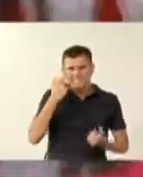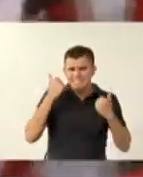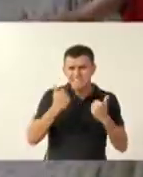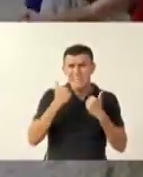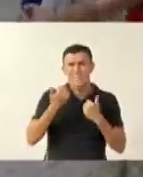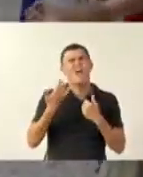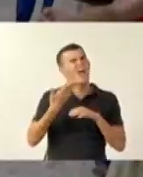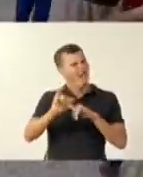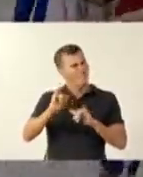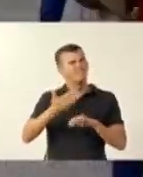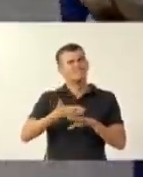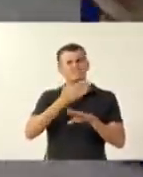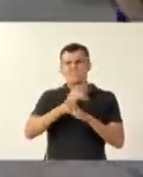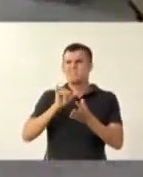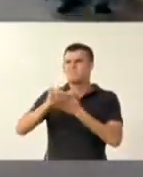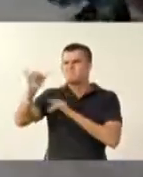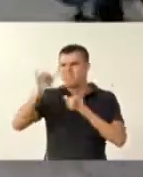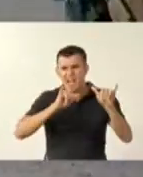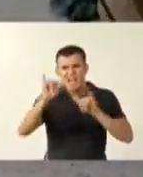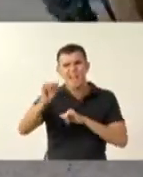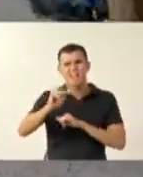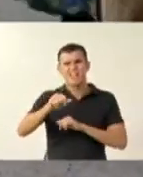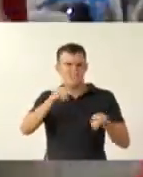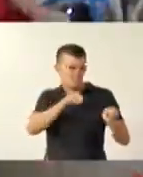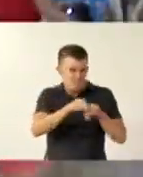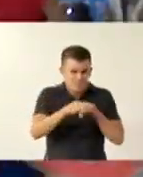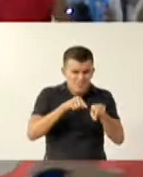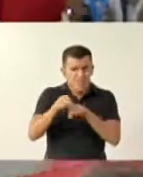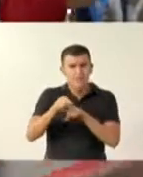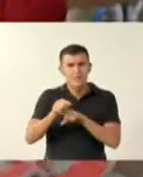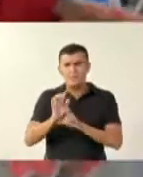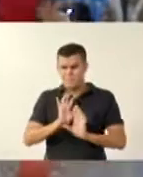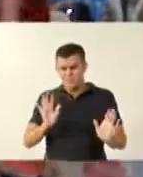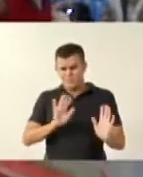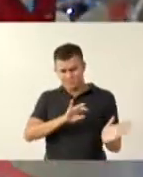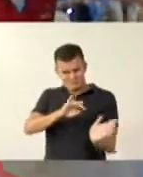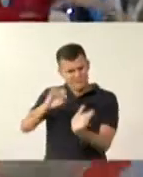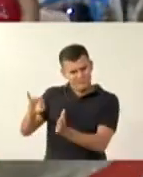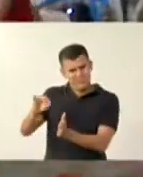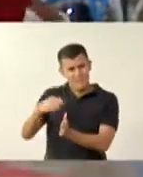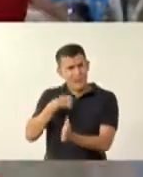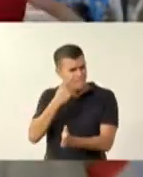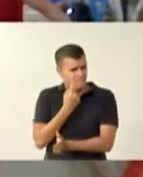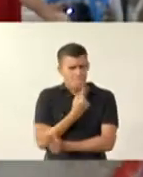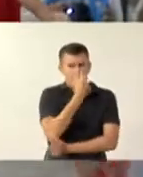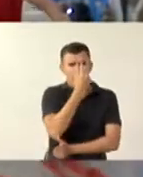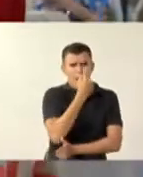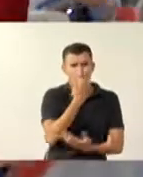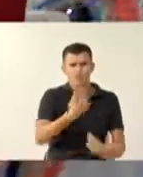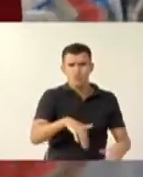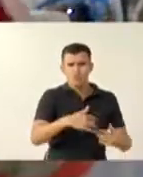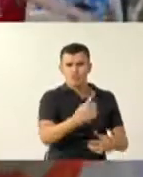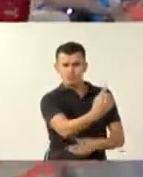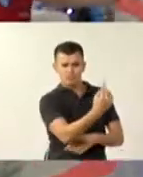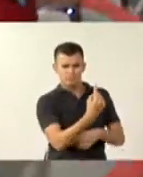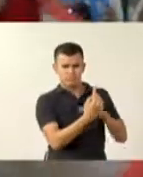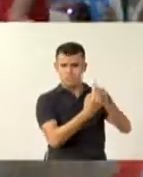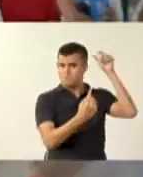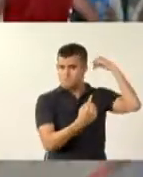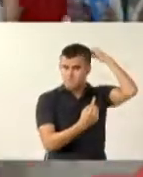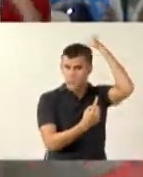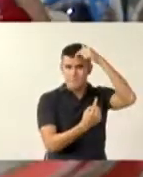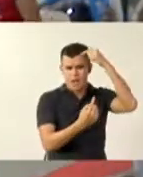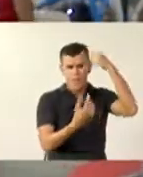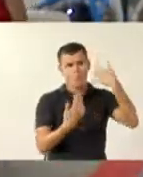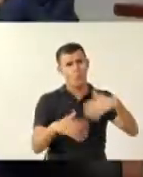estado en otros viajes, hemos estado en competencias, en otras cosas, pero para nosotros es lo más grande que nos ha podido suceder